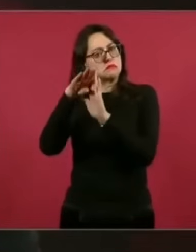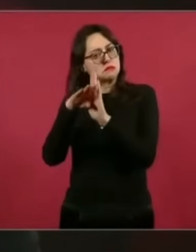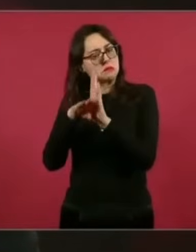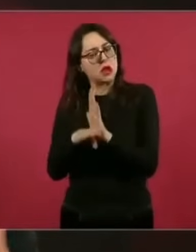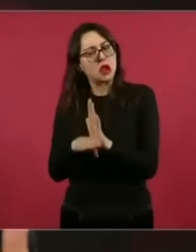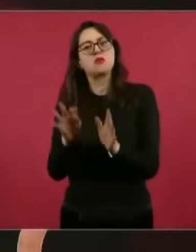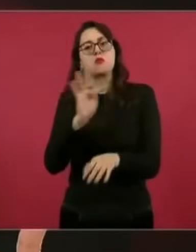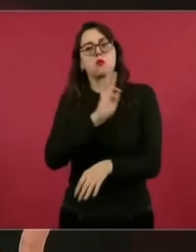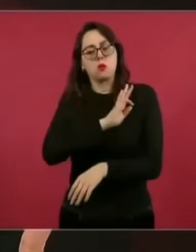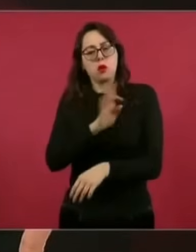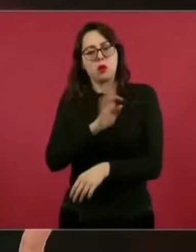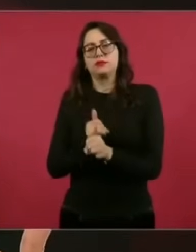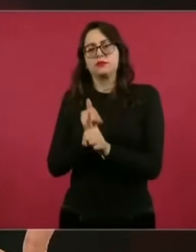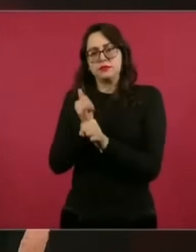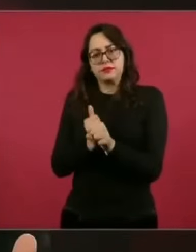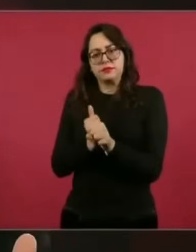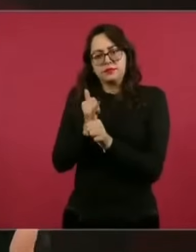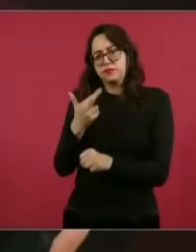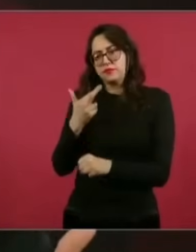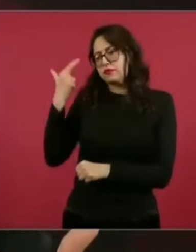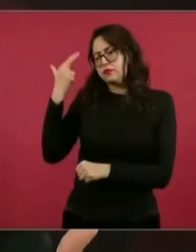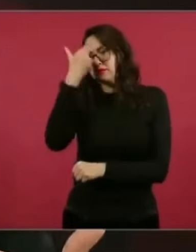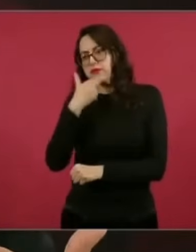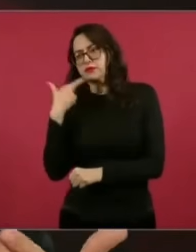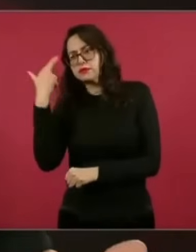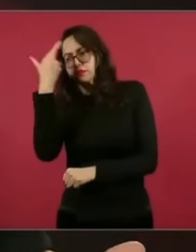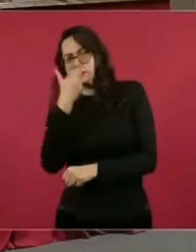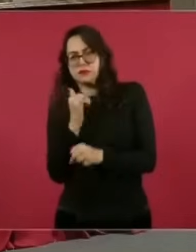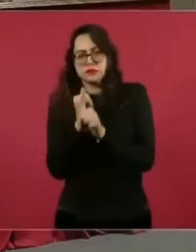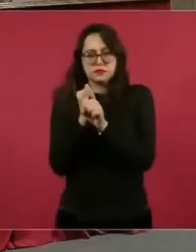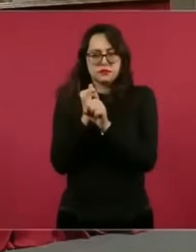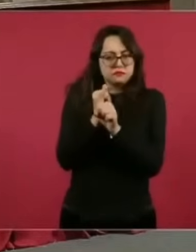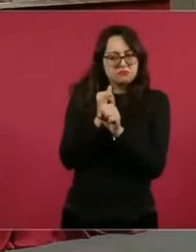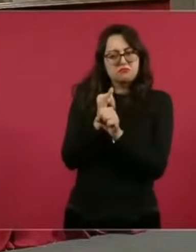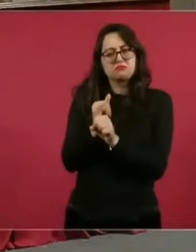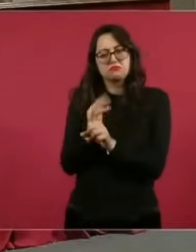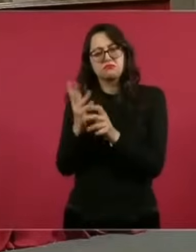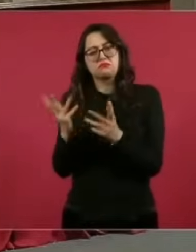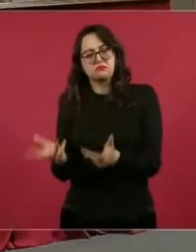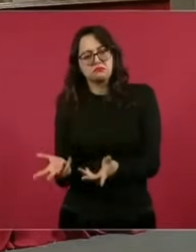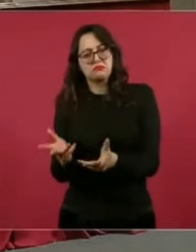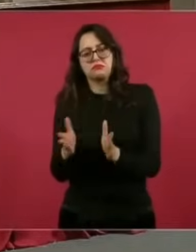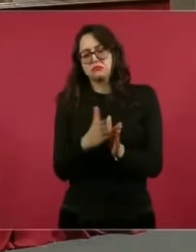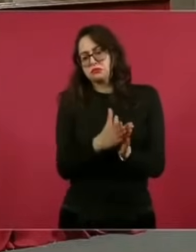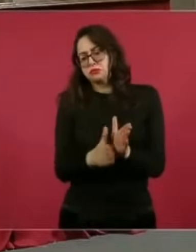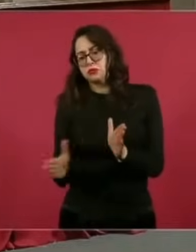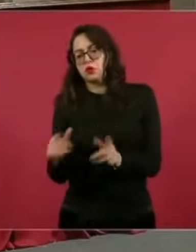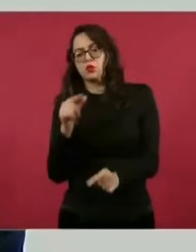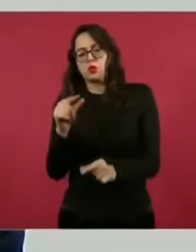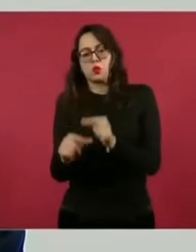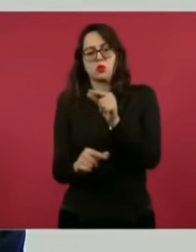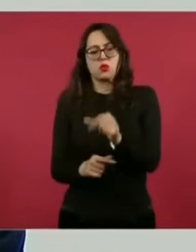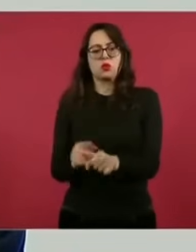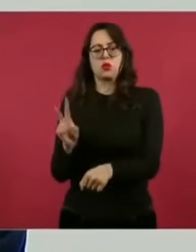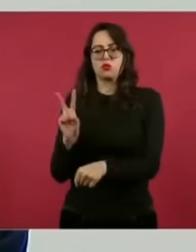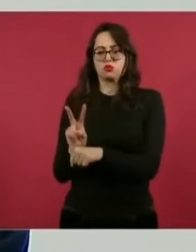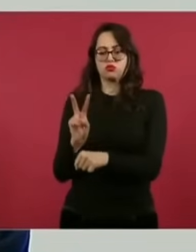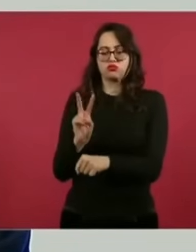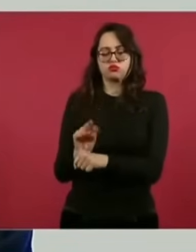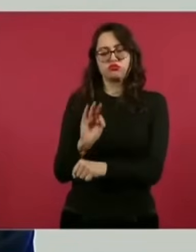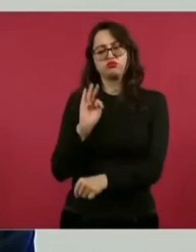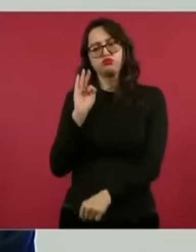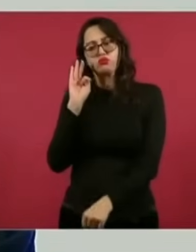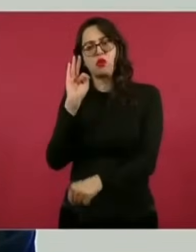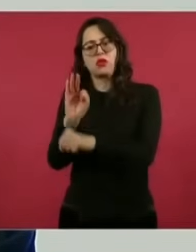realizar una evaluación detallada y de manera ordinaria, proponer un plan de protección, es decir, con más